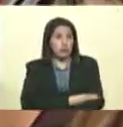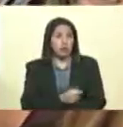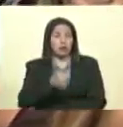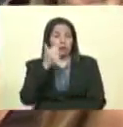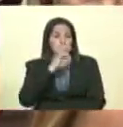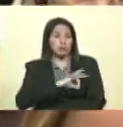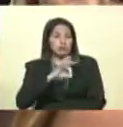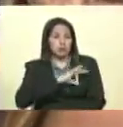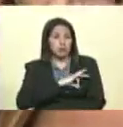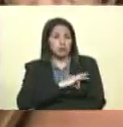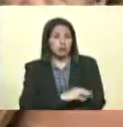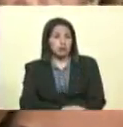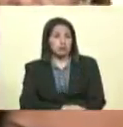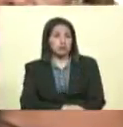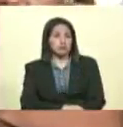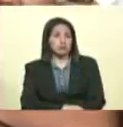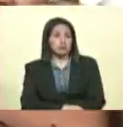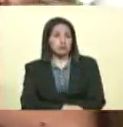socialista.